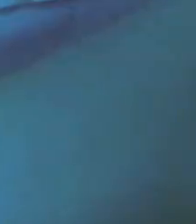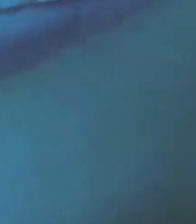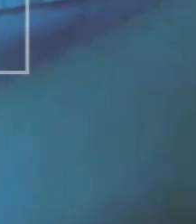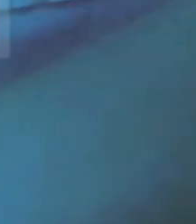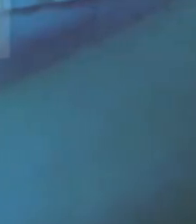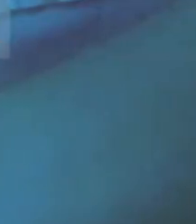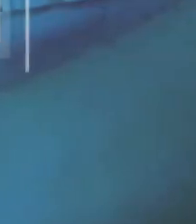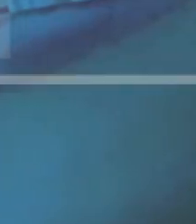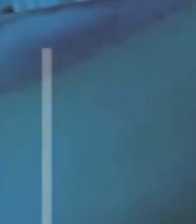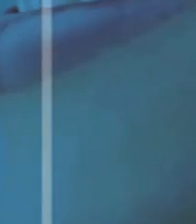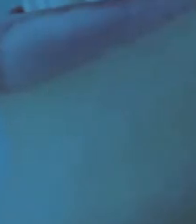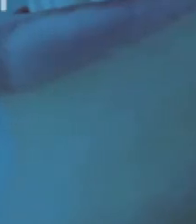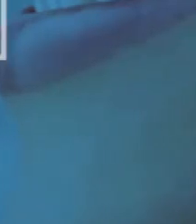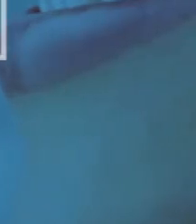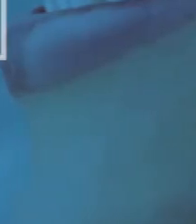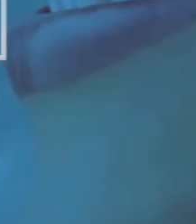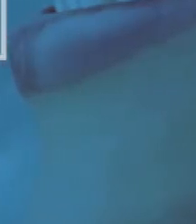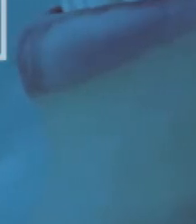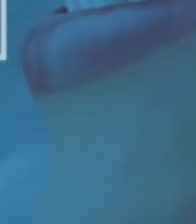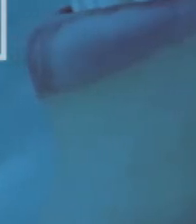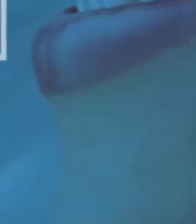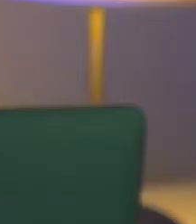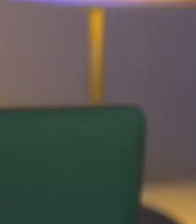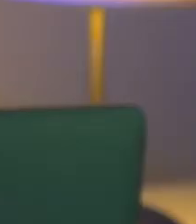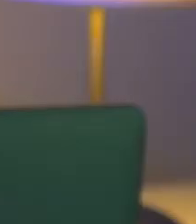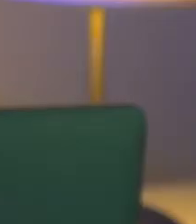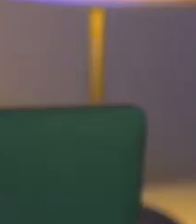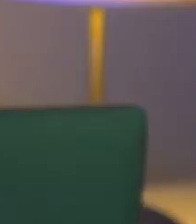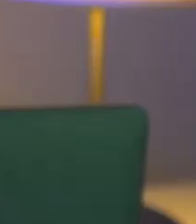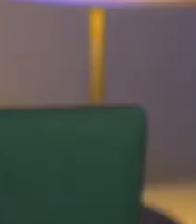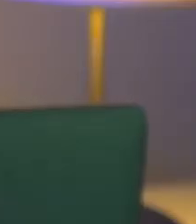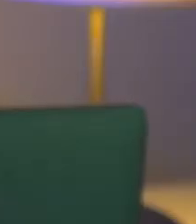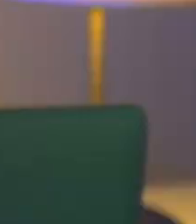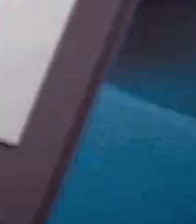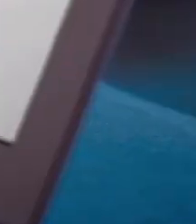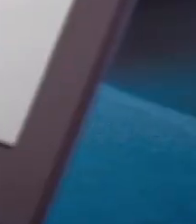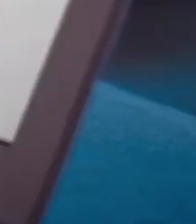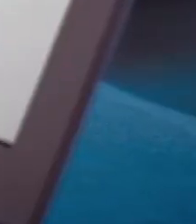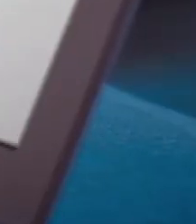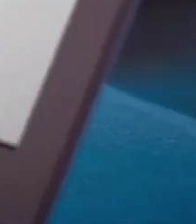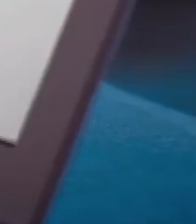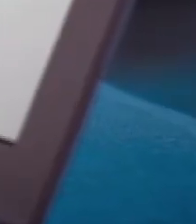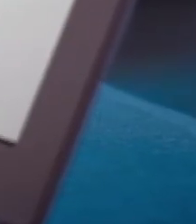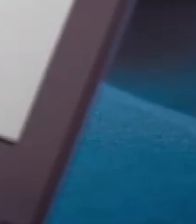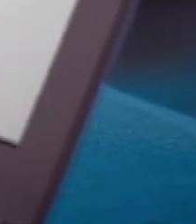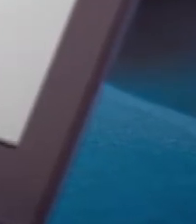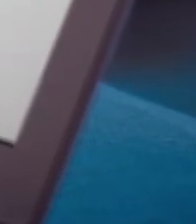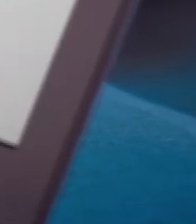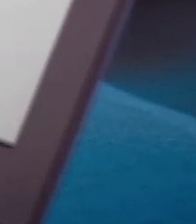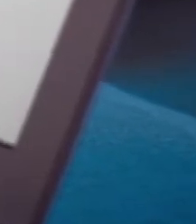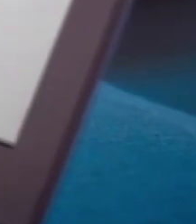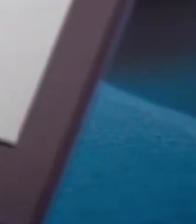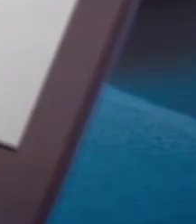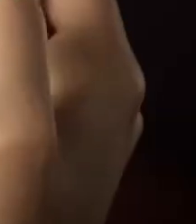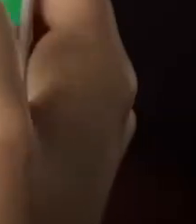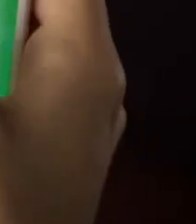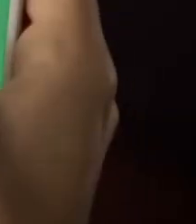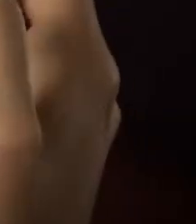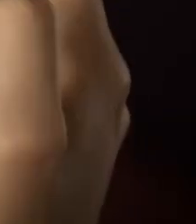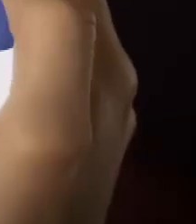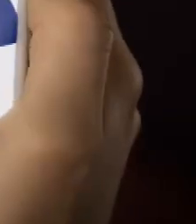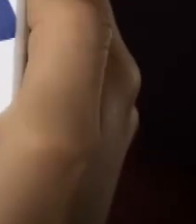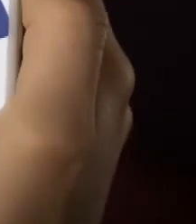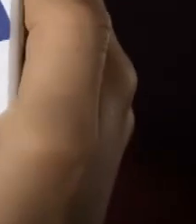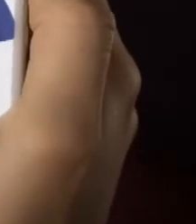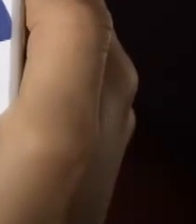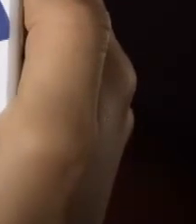odontología especializada. Visita chrome.com.co. Estar cerca es contar con un chat en línea en nuestro portal web, poder